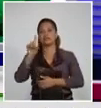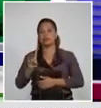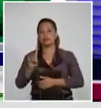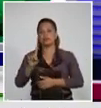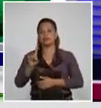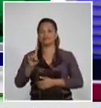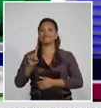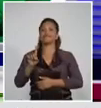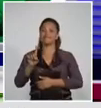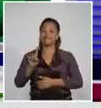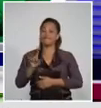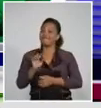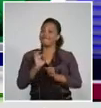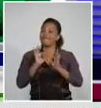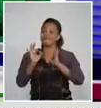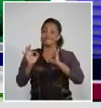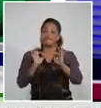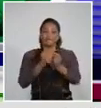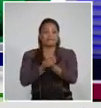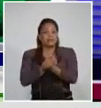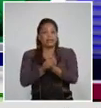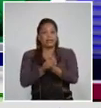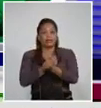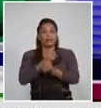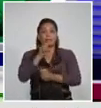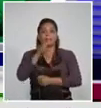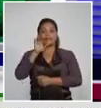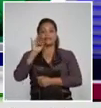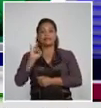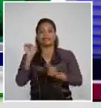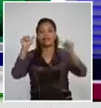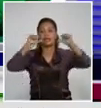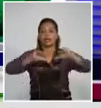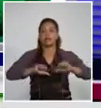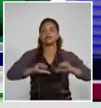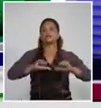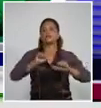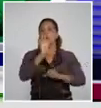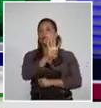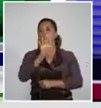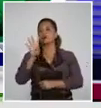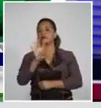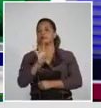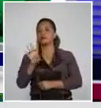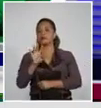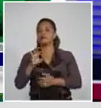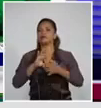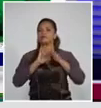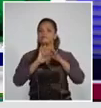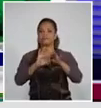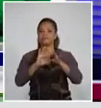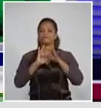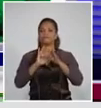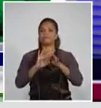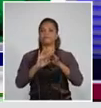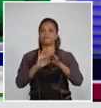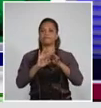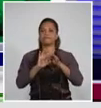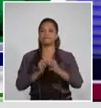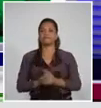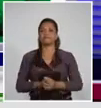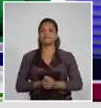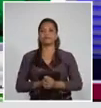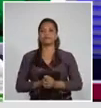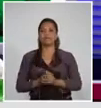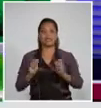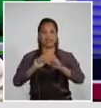mucho riesgo, 27 críticos y 44 graves. Finalmente, el gráfico de la pandemia